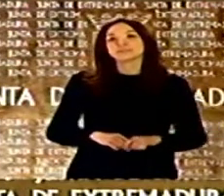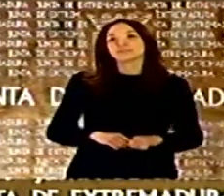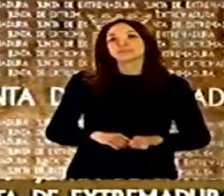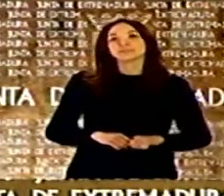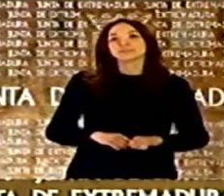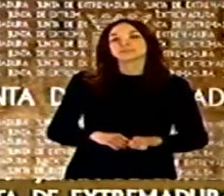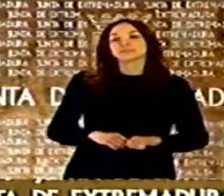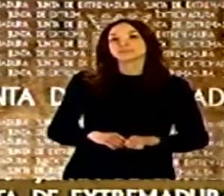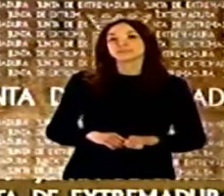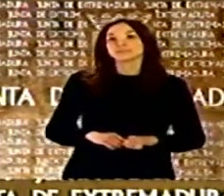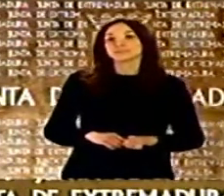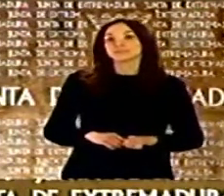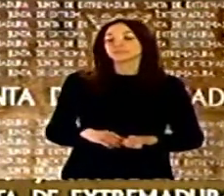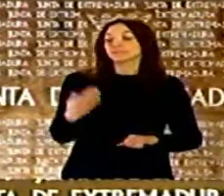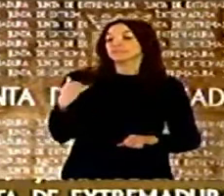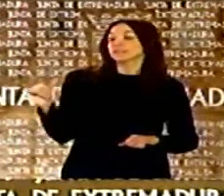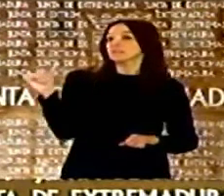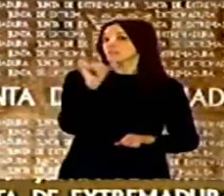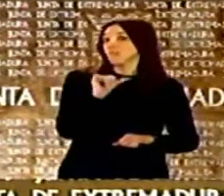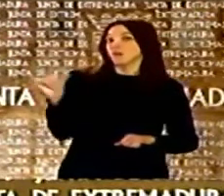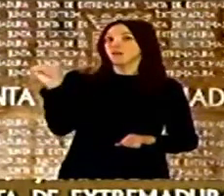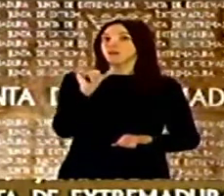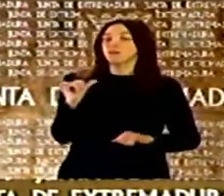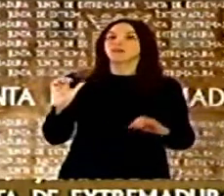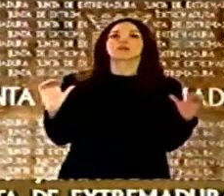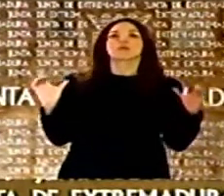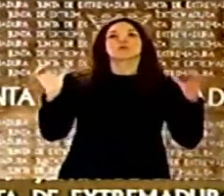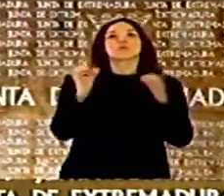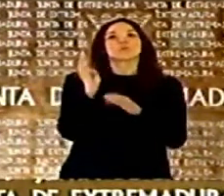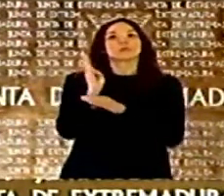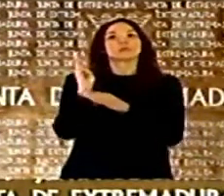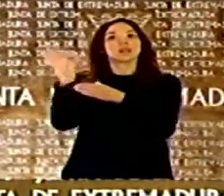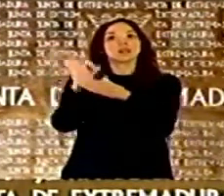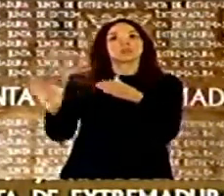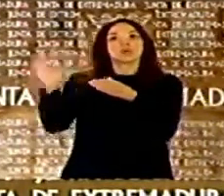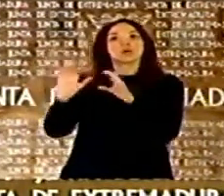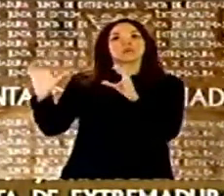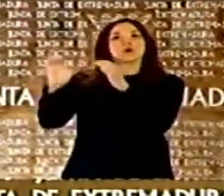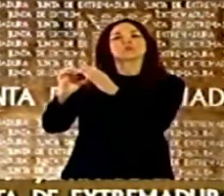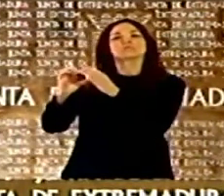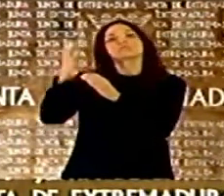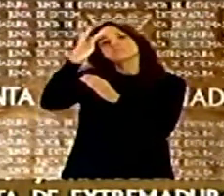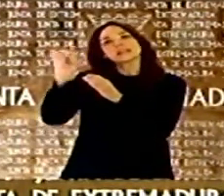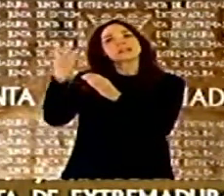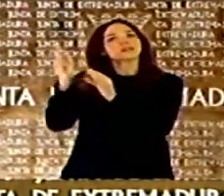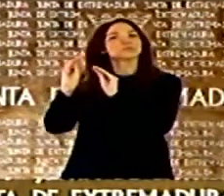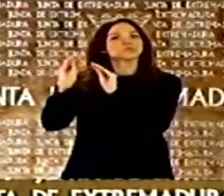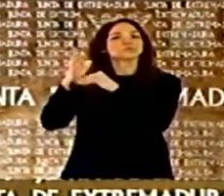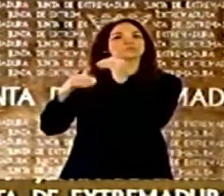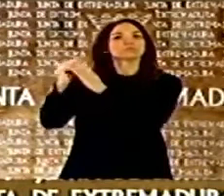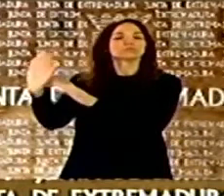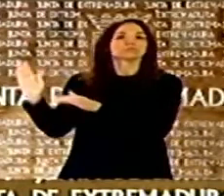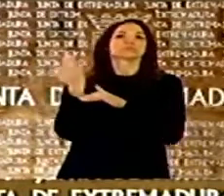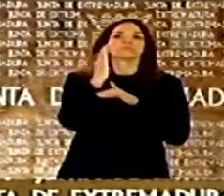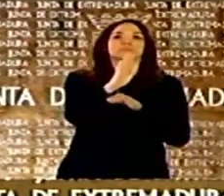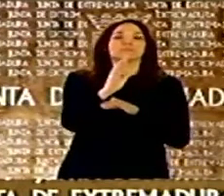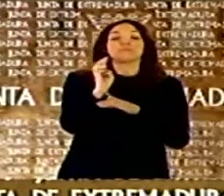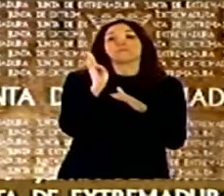Hace unas semanas el Grupo Parlamentario de Podemos presentó una iniciativa en el Parlamento que